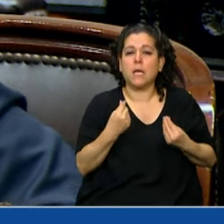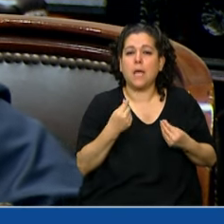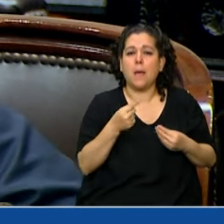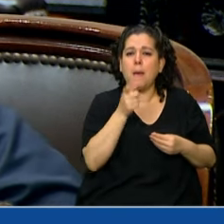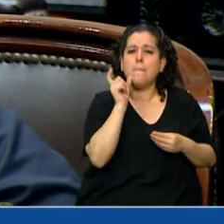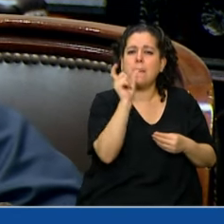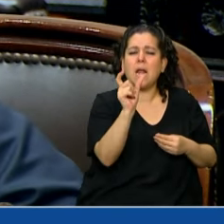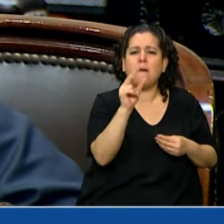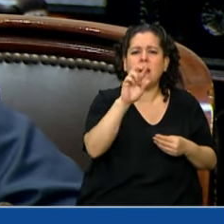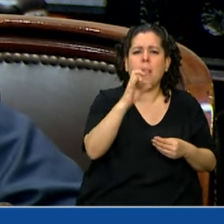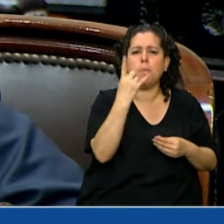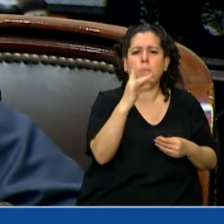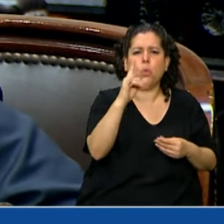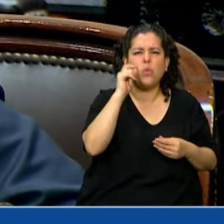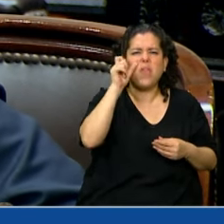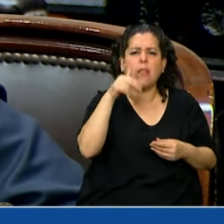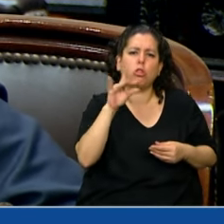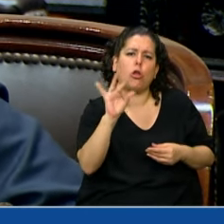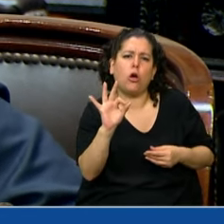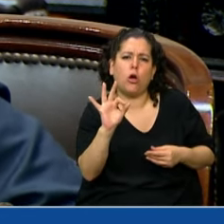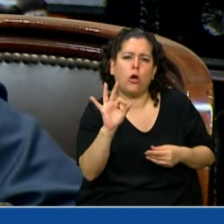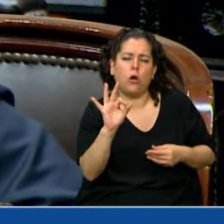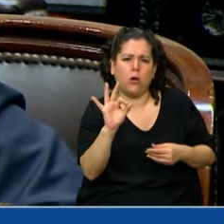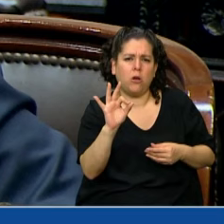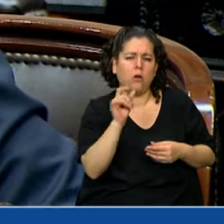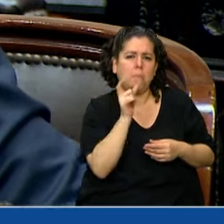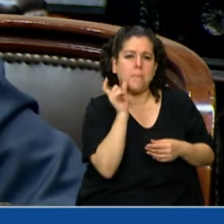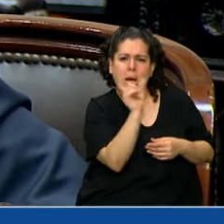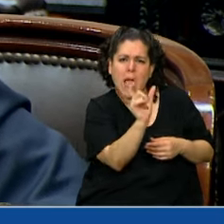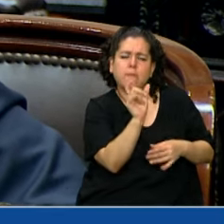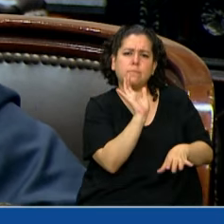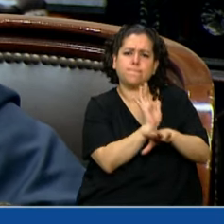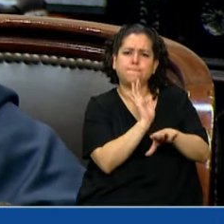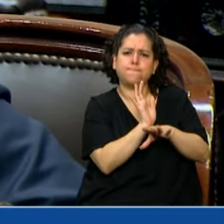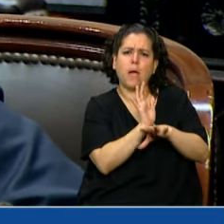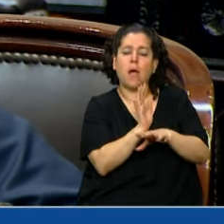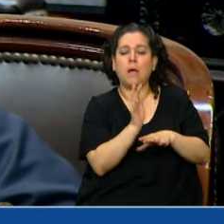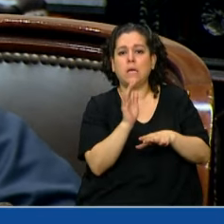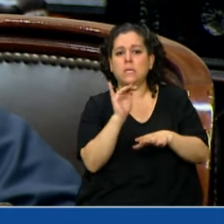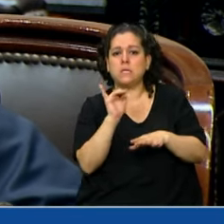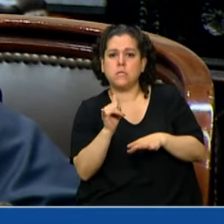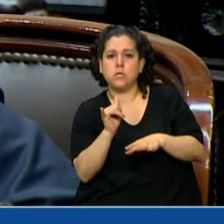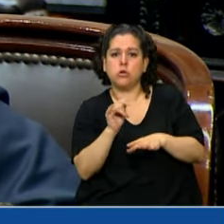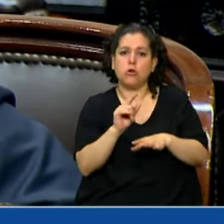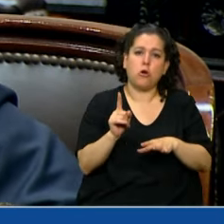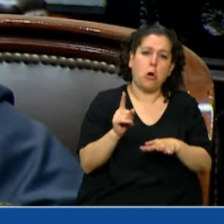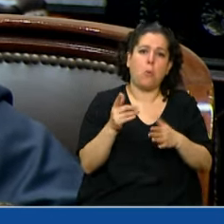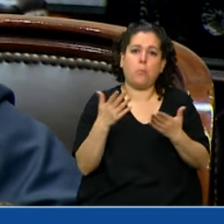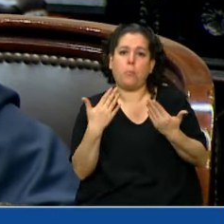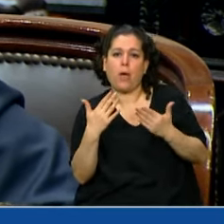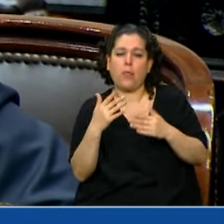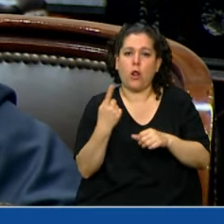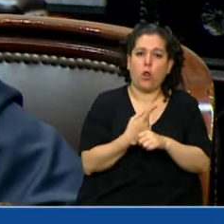palabra pudiendo eso le da la Facultad de hacerlo o no hacerlo no de